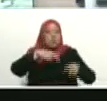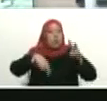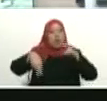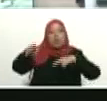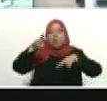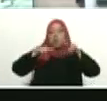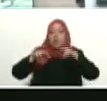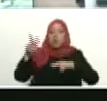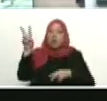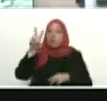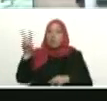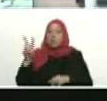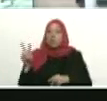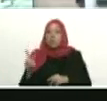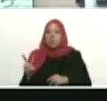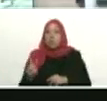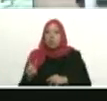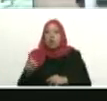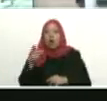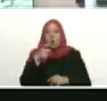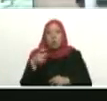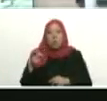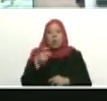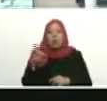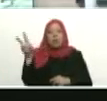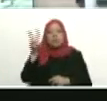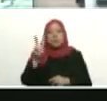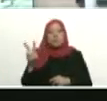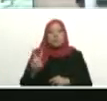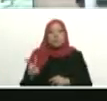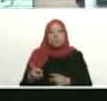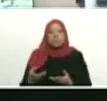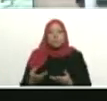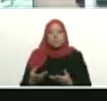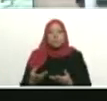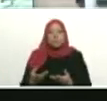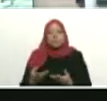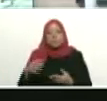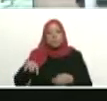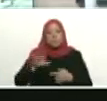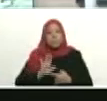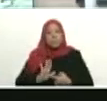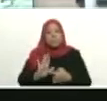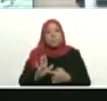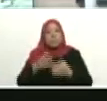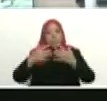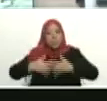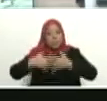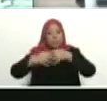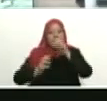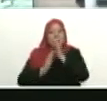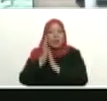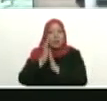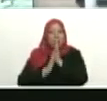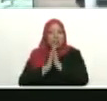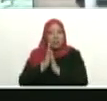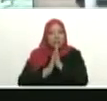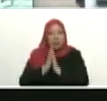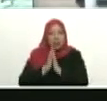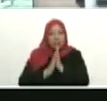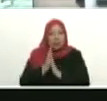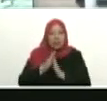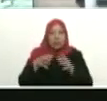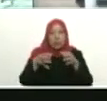país, a recorrer el país y a mostrar emprendimientos pequeños,